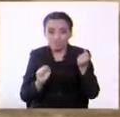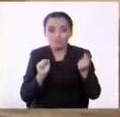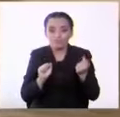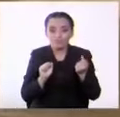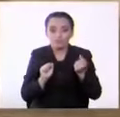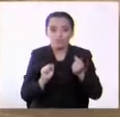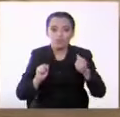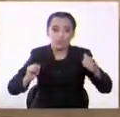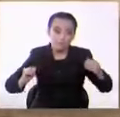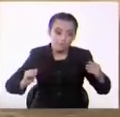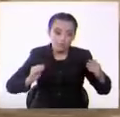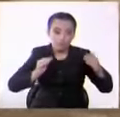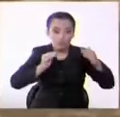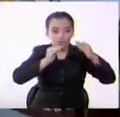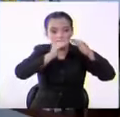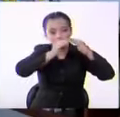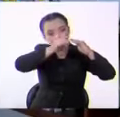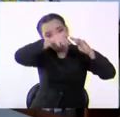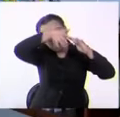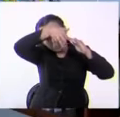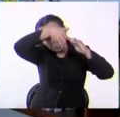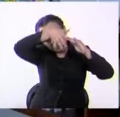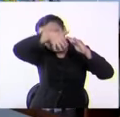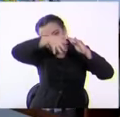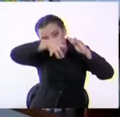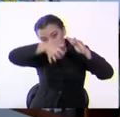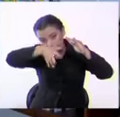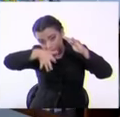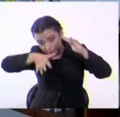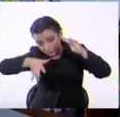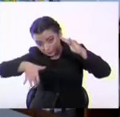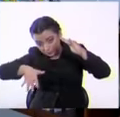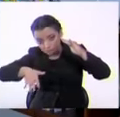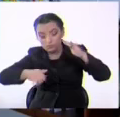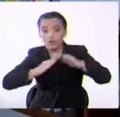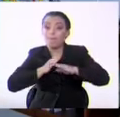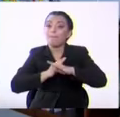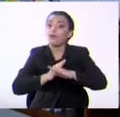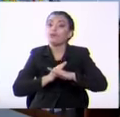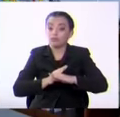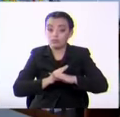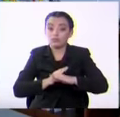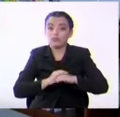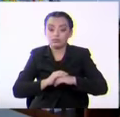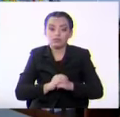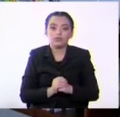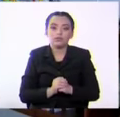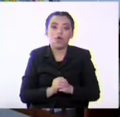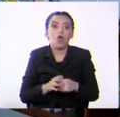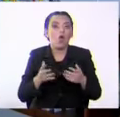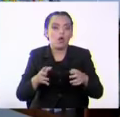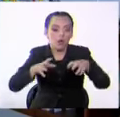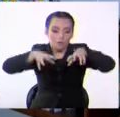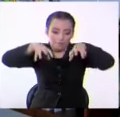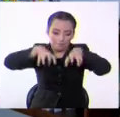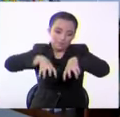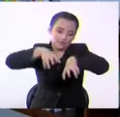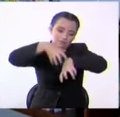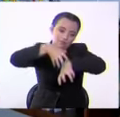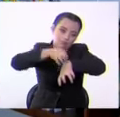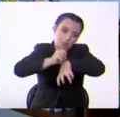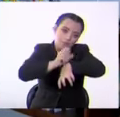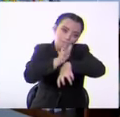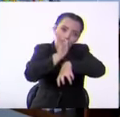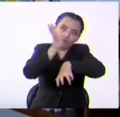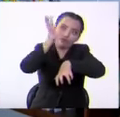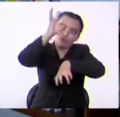menos probable que ocurra un deslizamiento. O por el contrario, si nuestros manglares son saludables, pues las marejadas y las